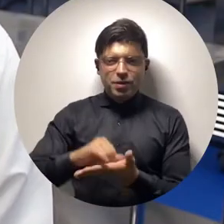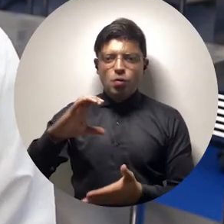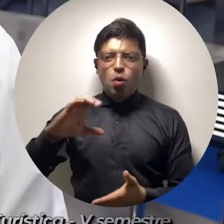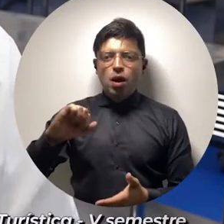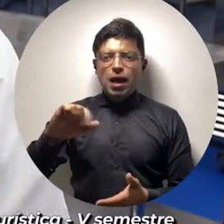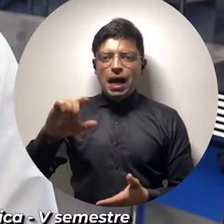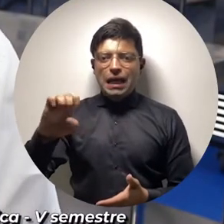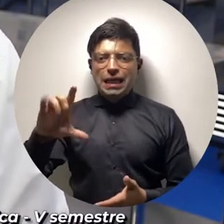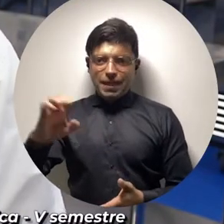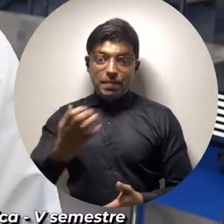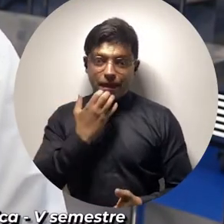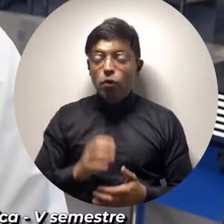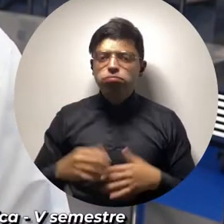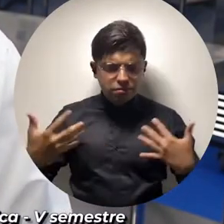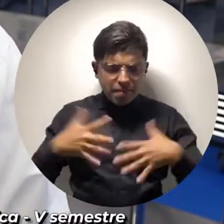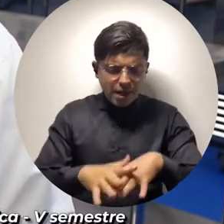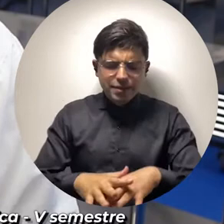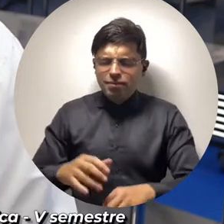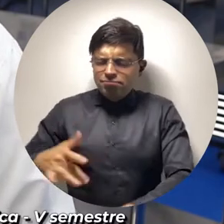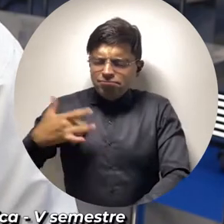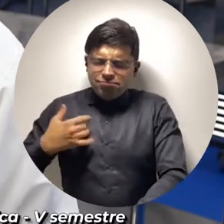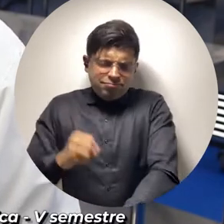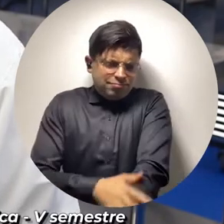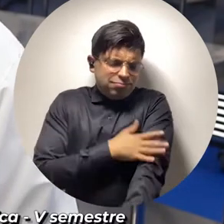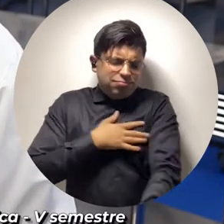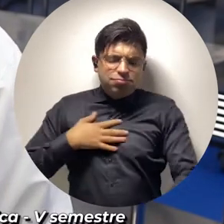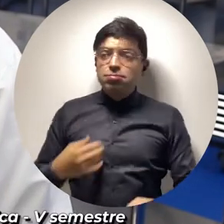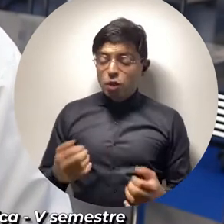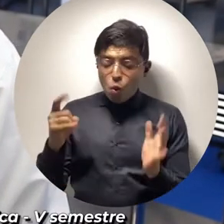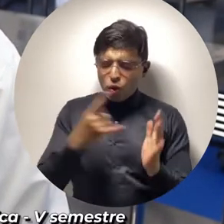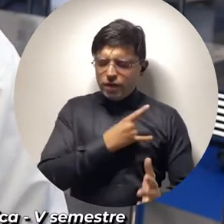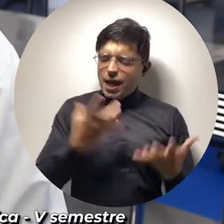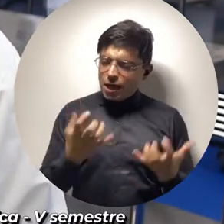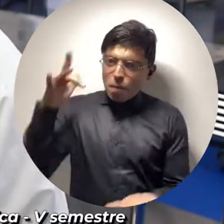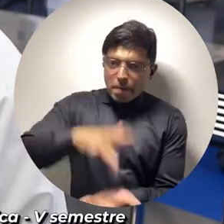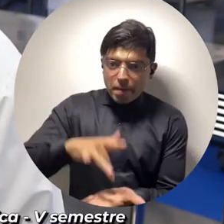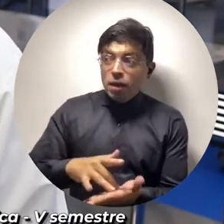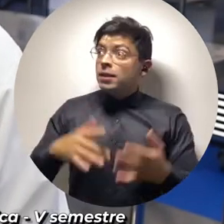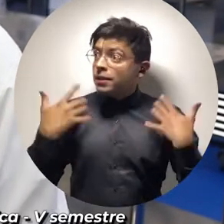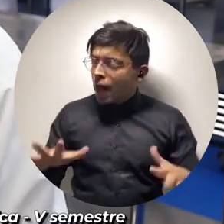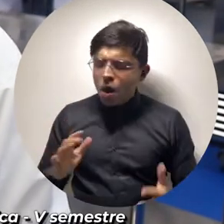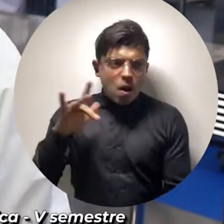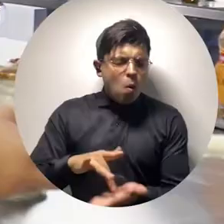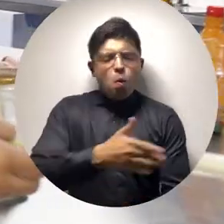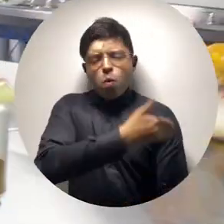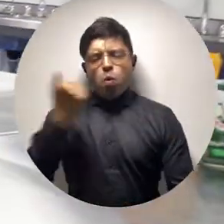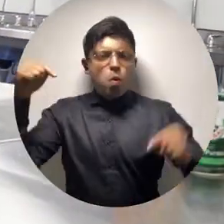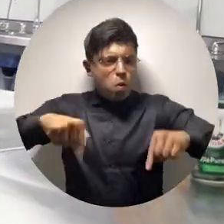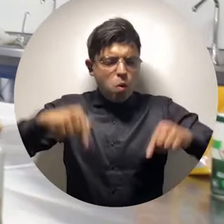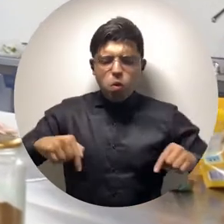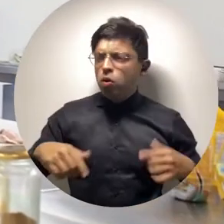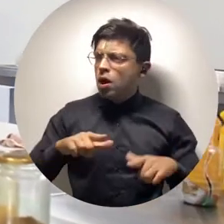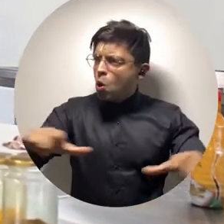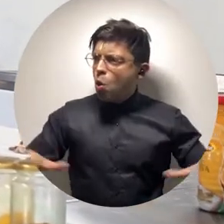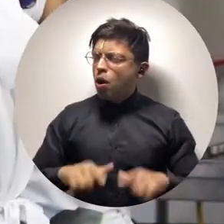es una mezcla de sentimientos porque desde hace mucho tiempo queríamos regresar a la universidad y qué mejor manera de realizarlo que